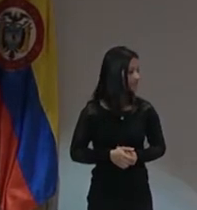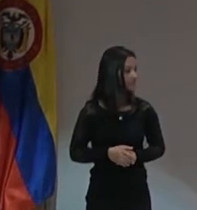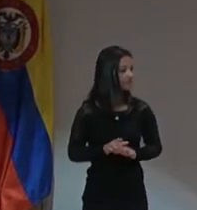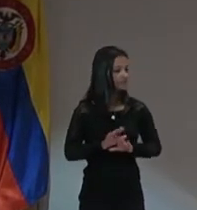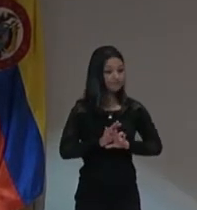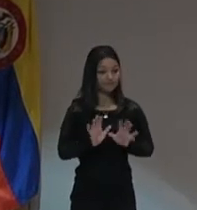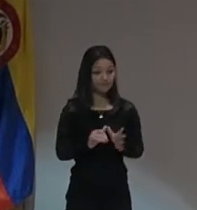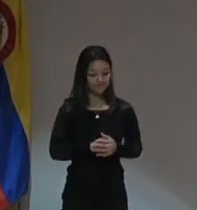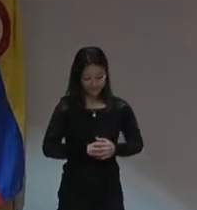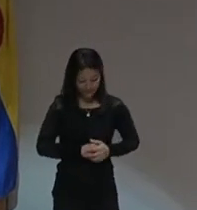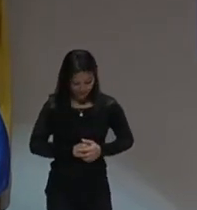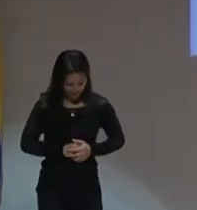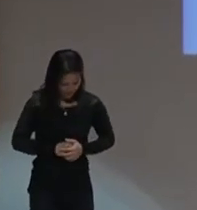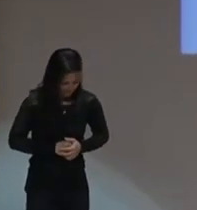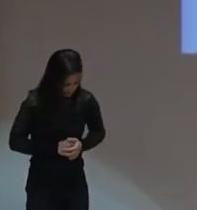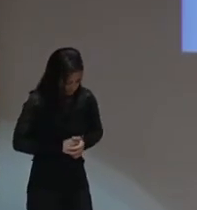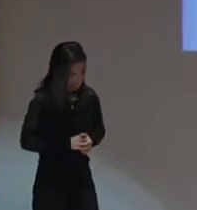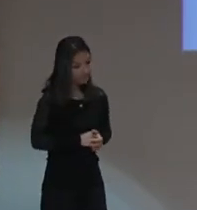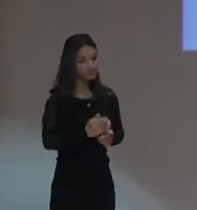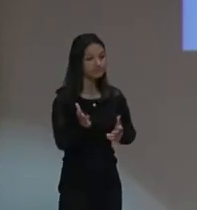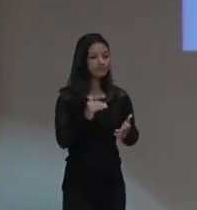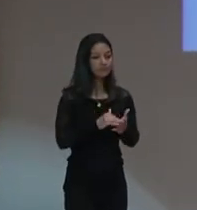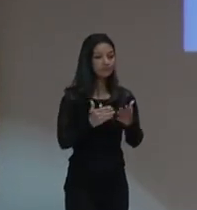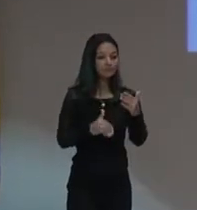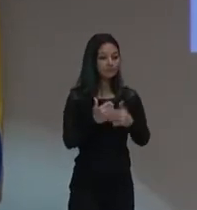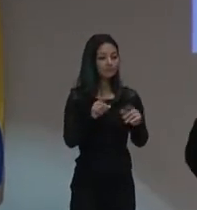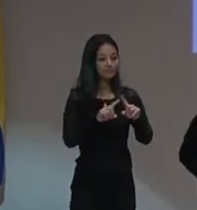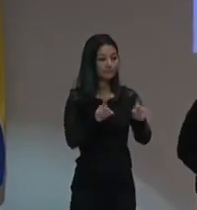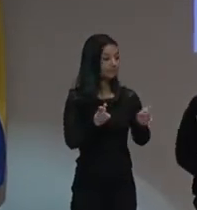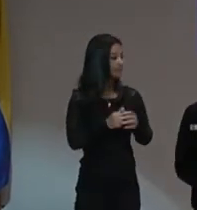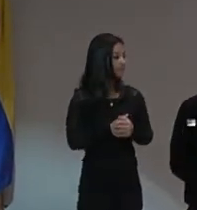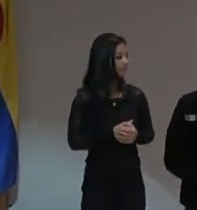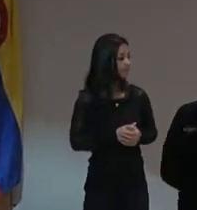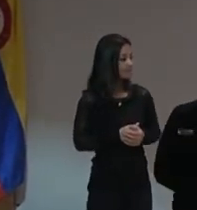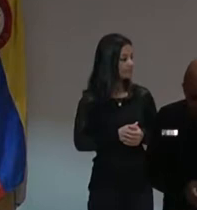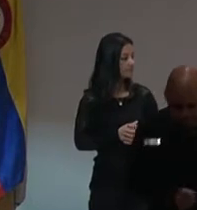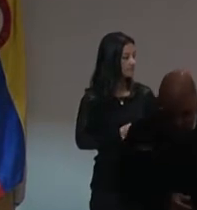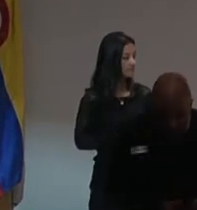Bien, volviendo al tema, primero me voy a quitar la maleta.